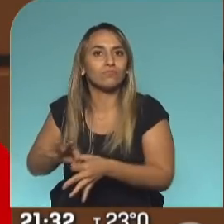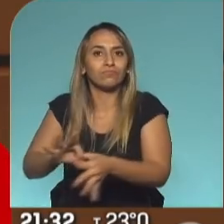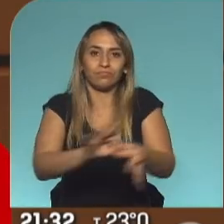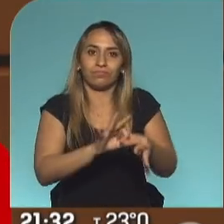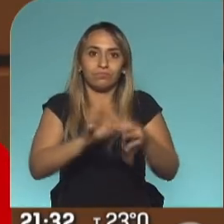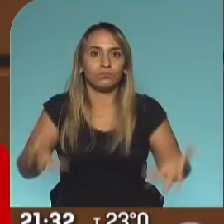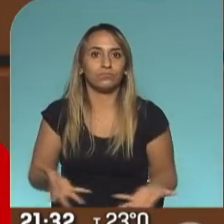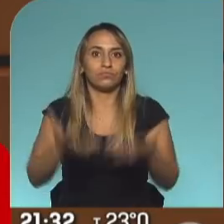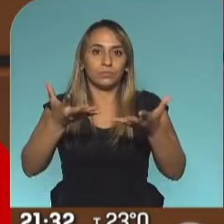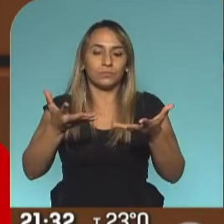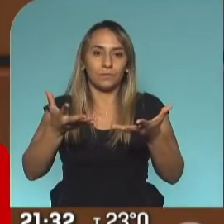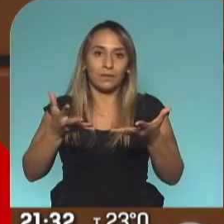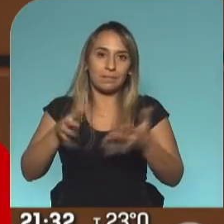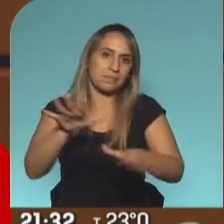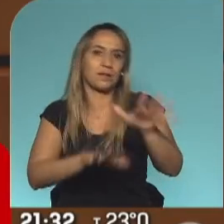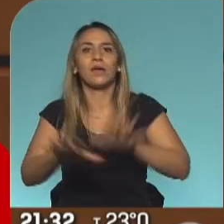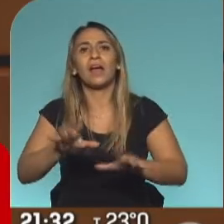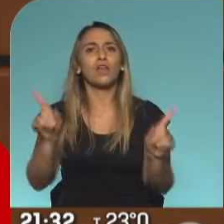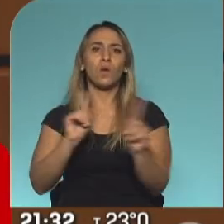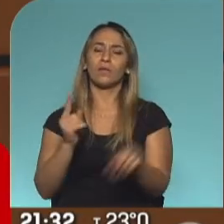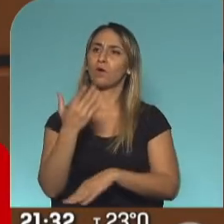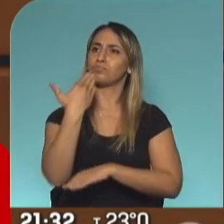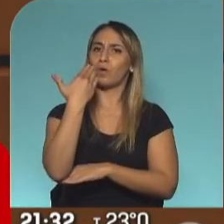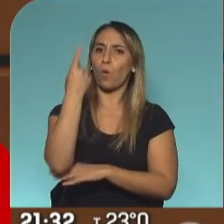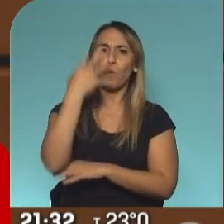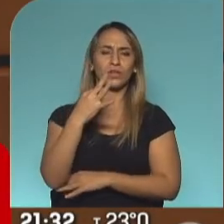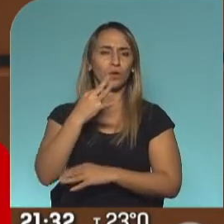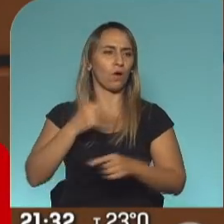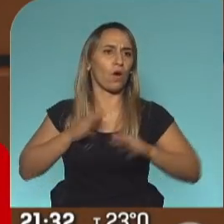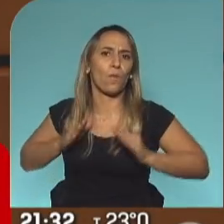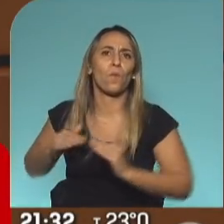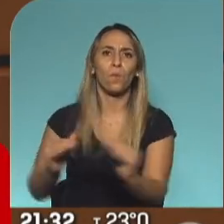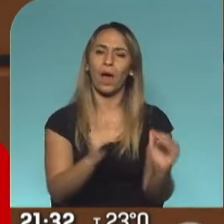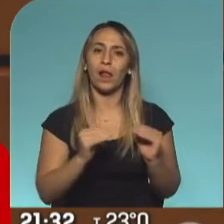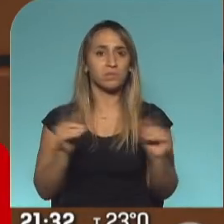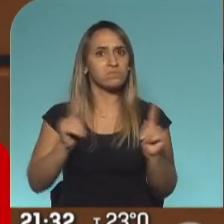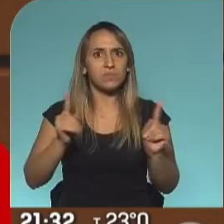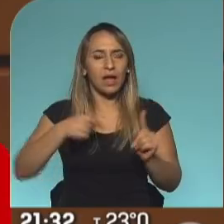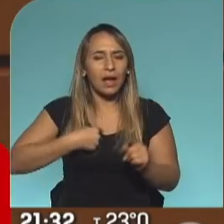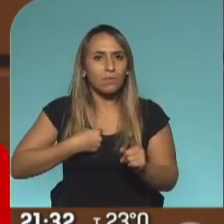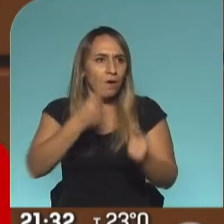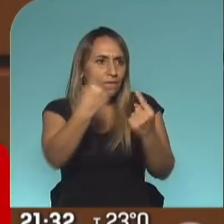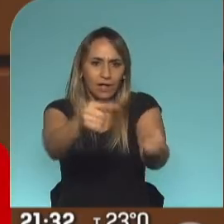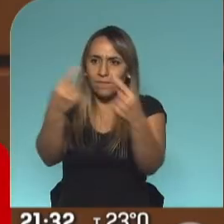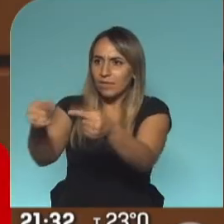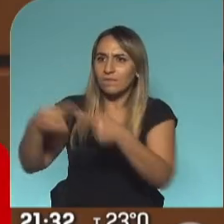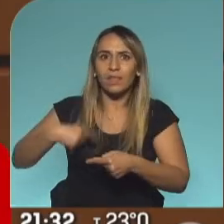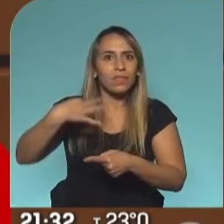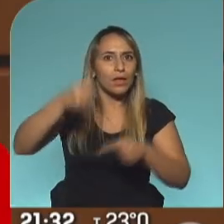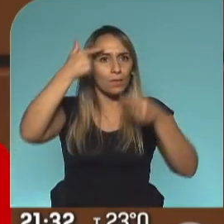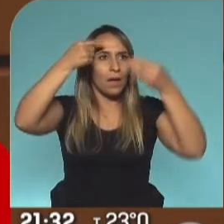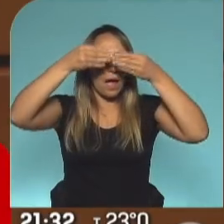se trata de construir, como dije recién, un discurso único. Se trata de escucharnos, de abrir nuestras cabezas.